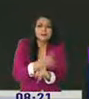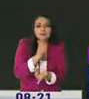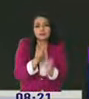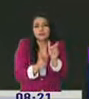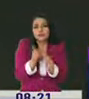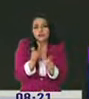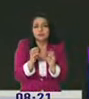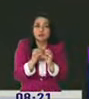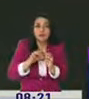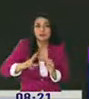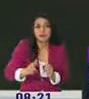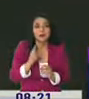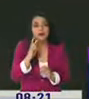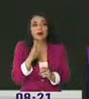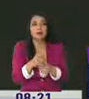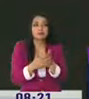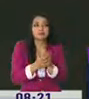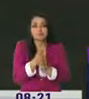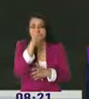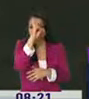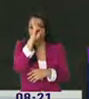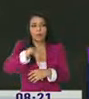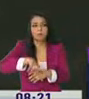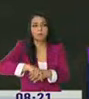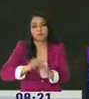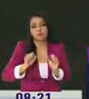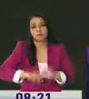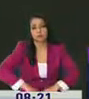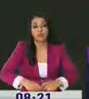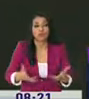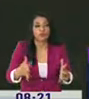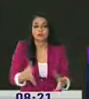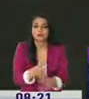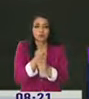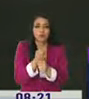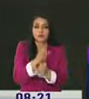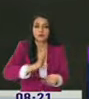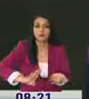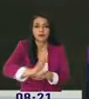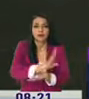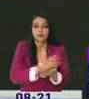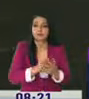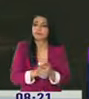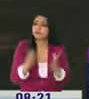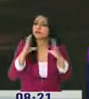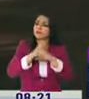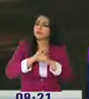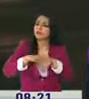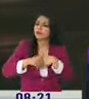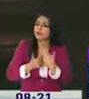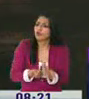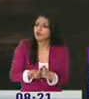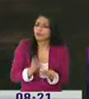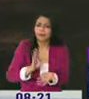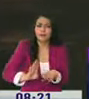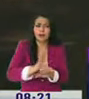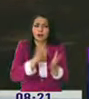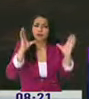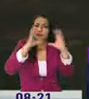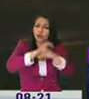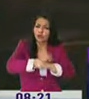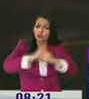más gente que se dan cuenta y son las... La falta de seguridad en el barrio. En la noche, ¿cómo se encuentra esto?